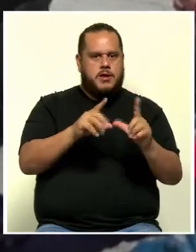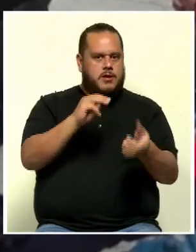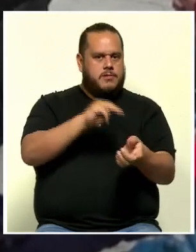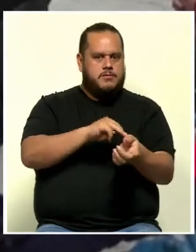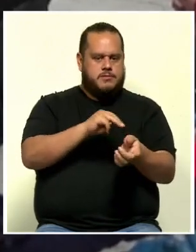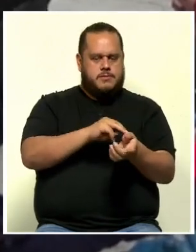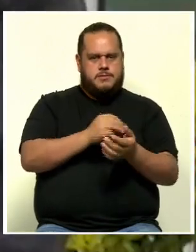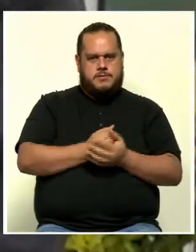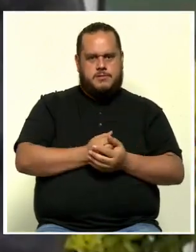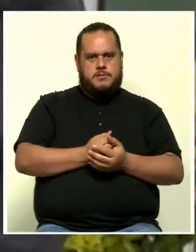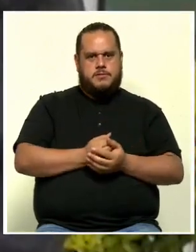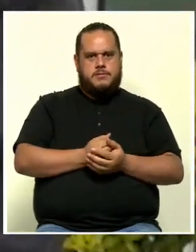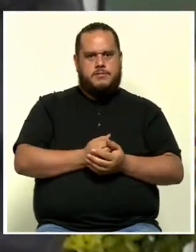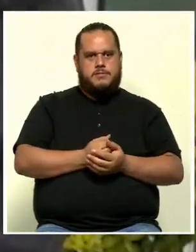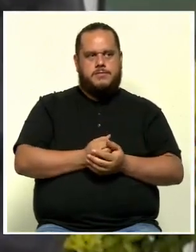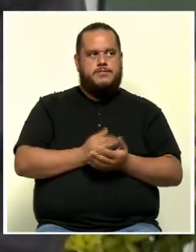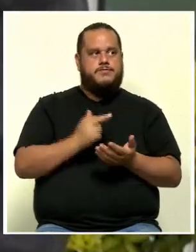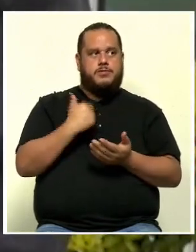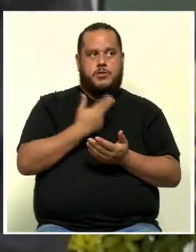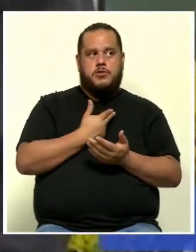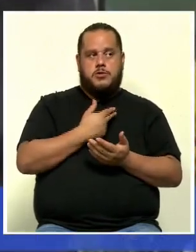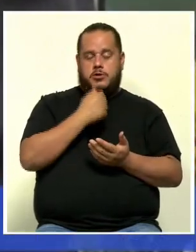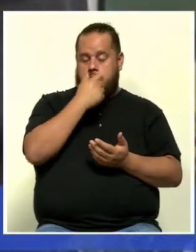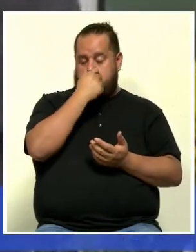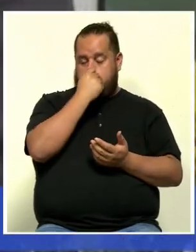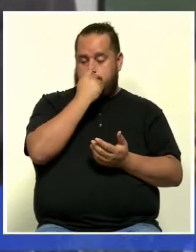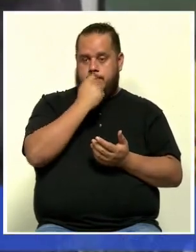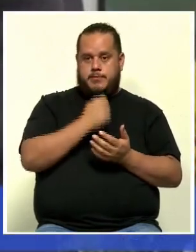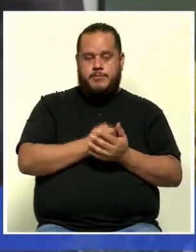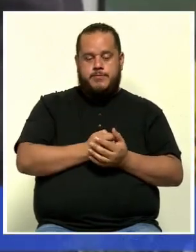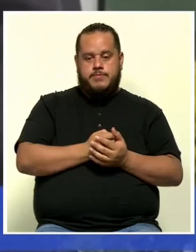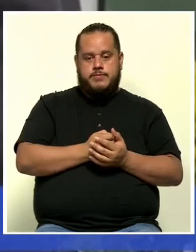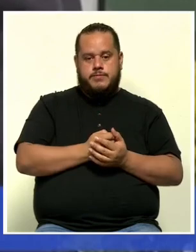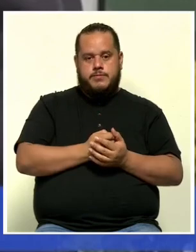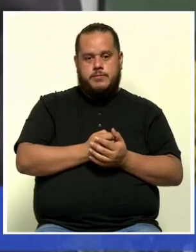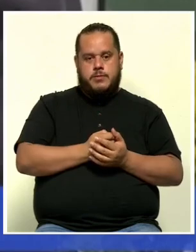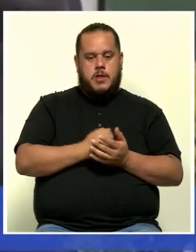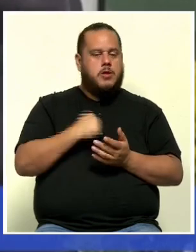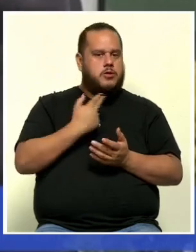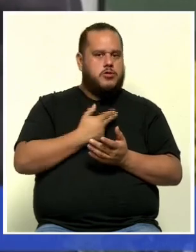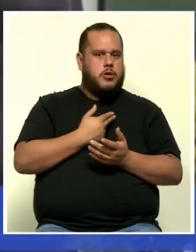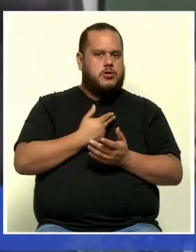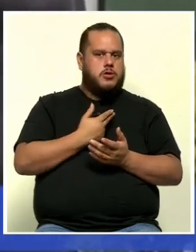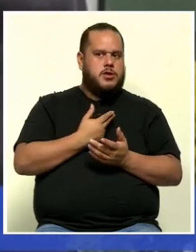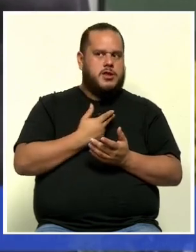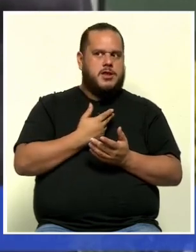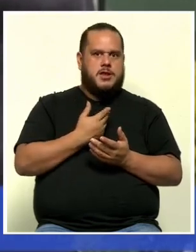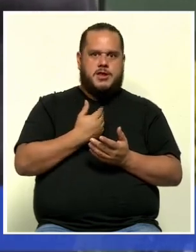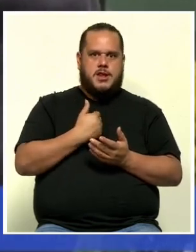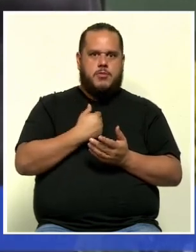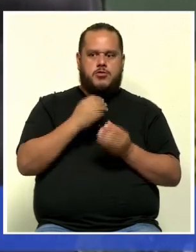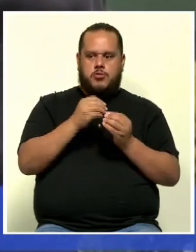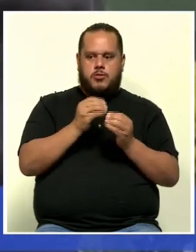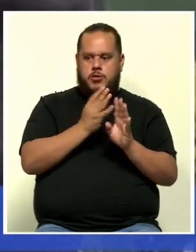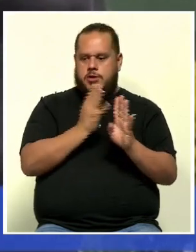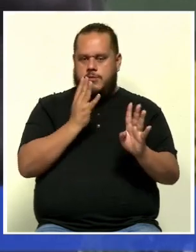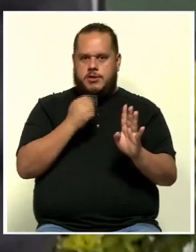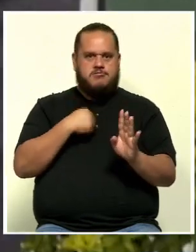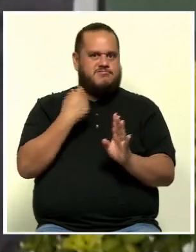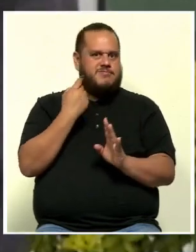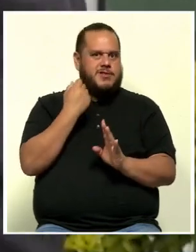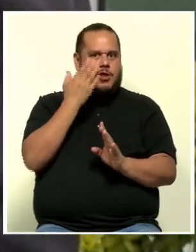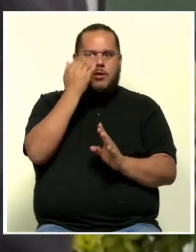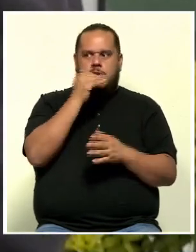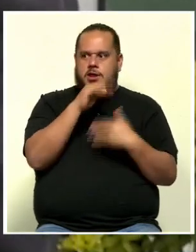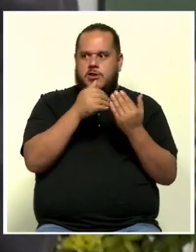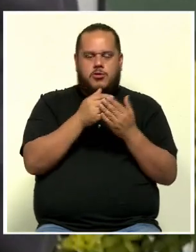médicos. Necesitamos hacer un sinnúmero de filas y no entiendo porque todos